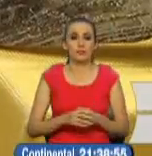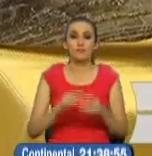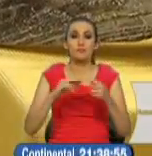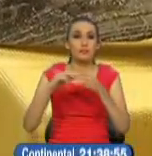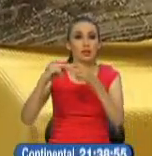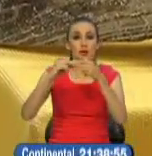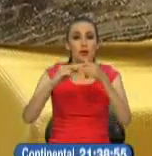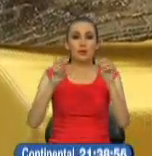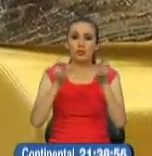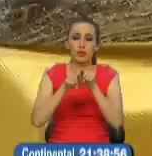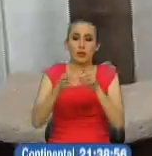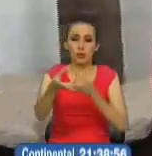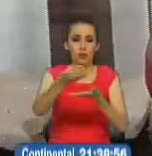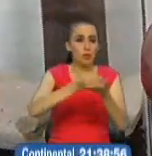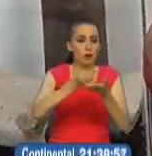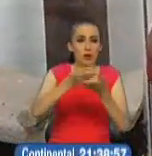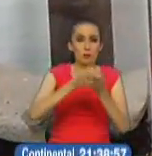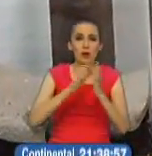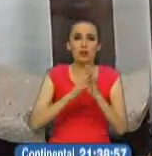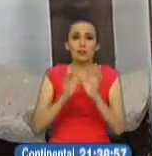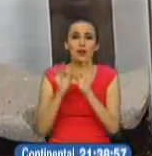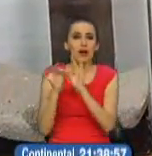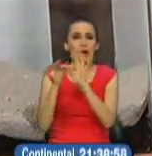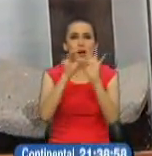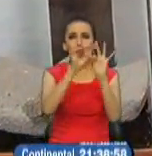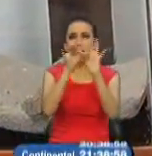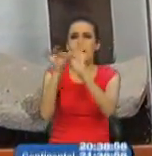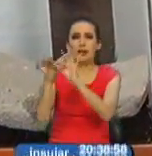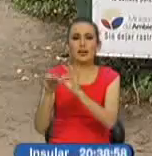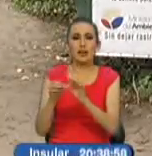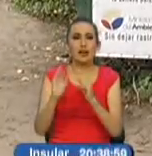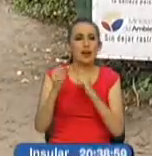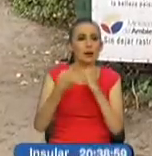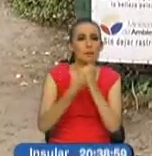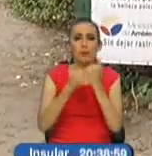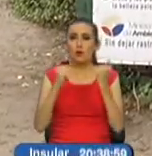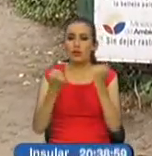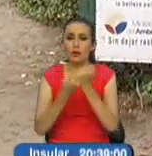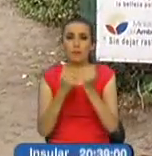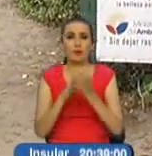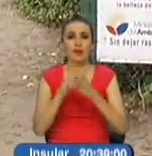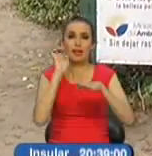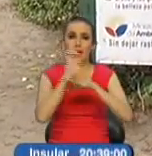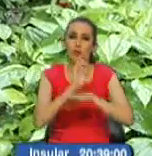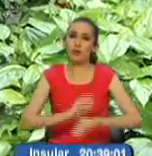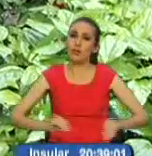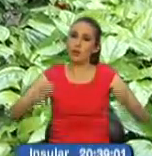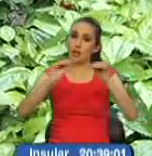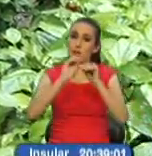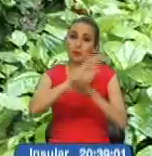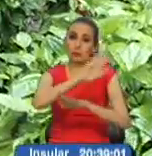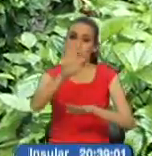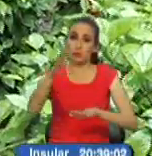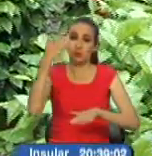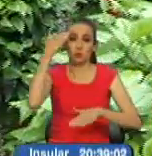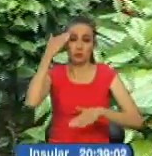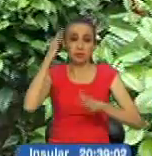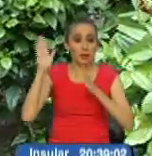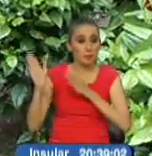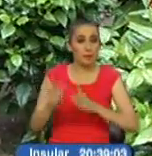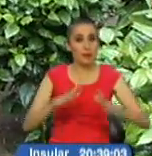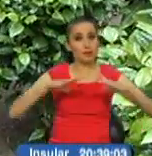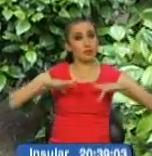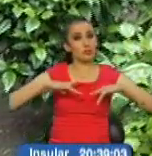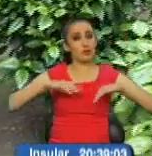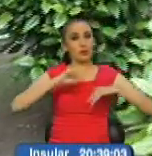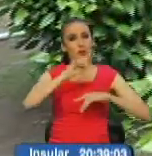para mantener las instalaciones y propiciar el desarrollo de la comunidad. Ecuador es esto y mucho más. Si está aún programando sus